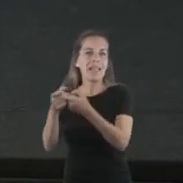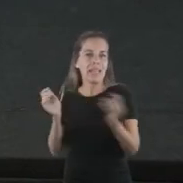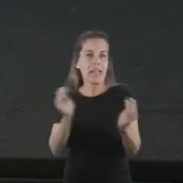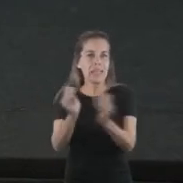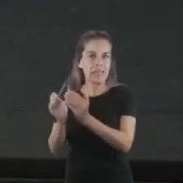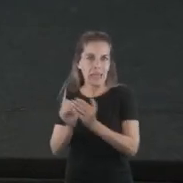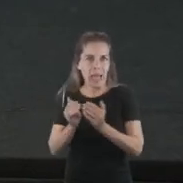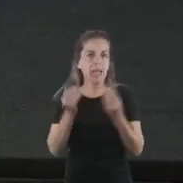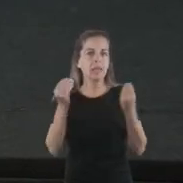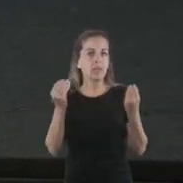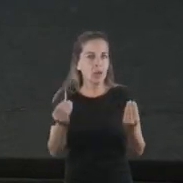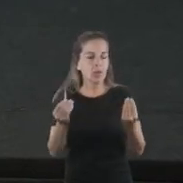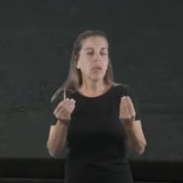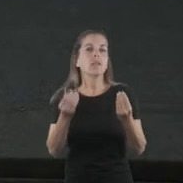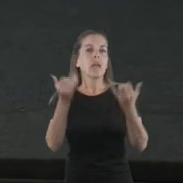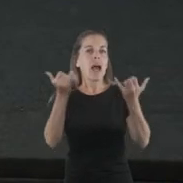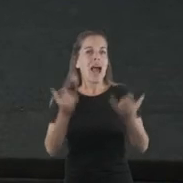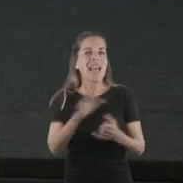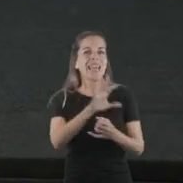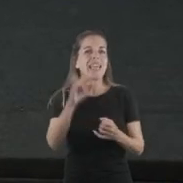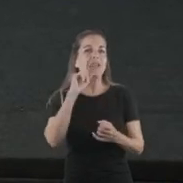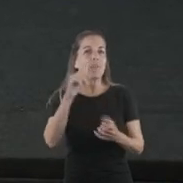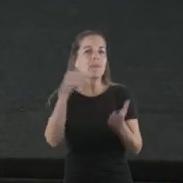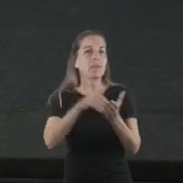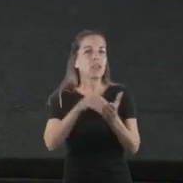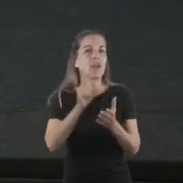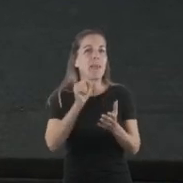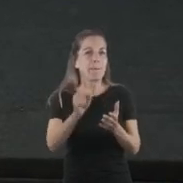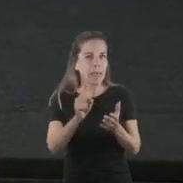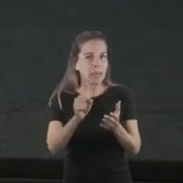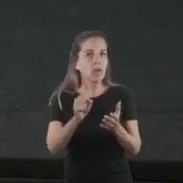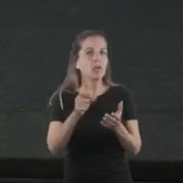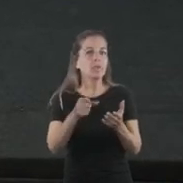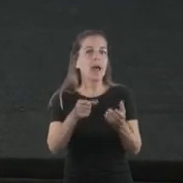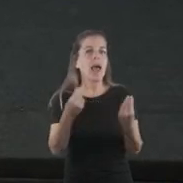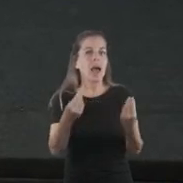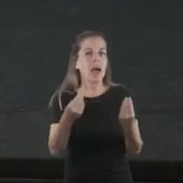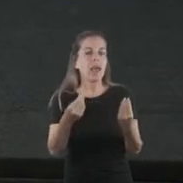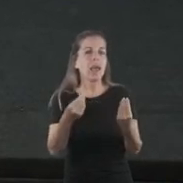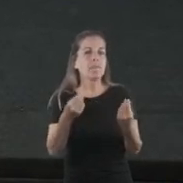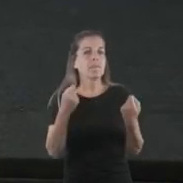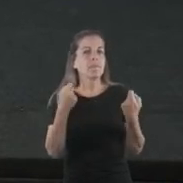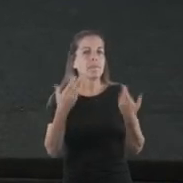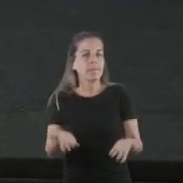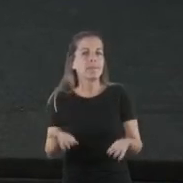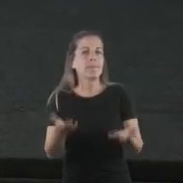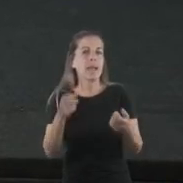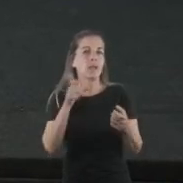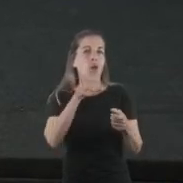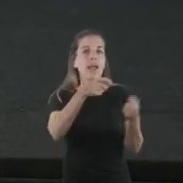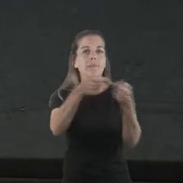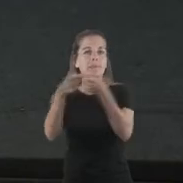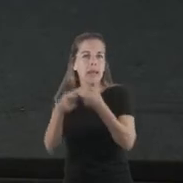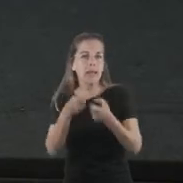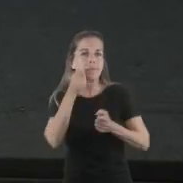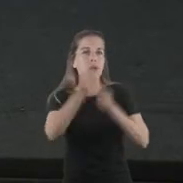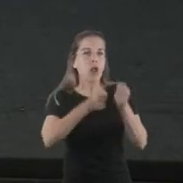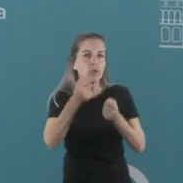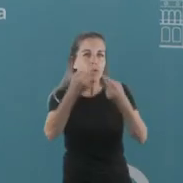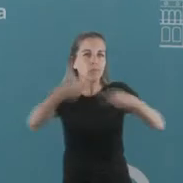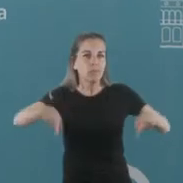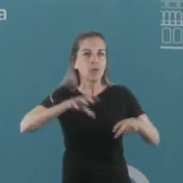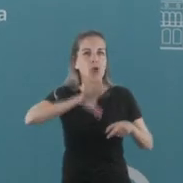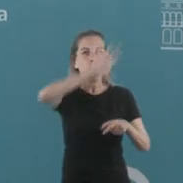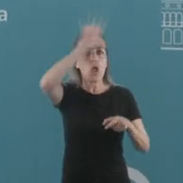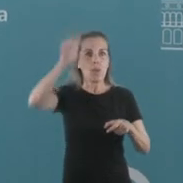implica disponer de 500.000 millones de pesos en función de los productores de todo el país, que sumado a la quinta de 30